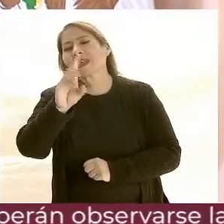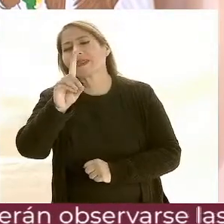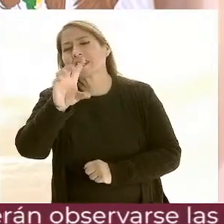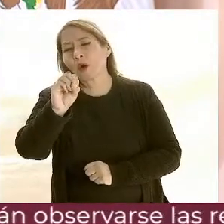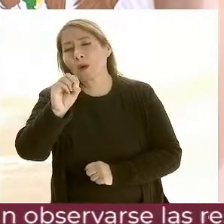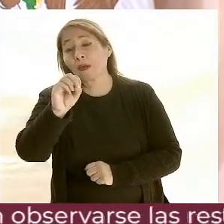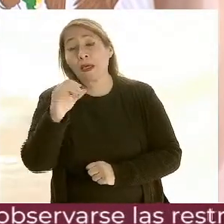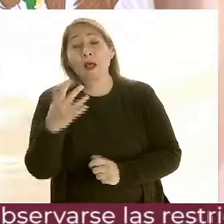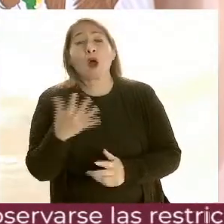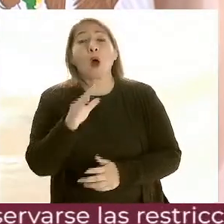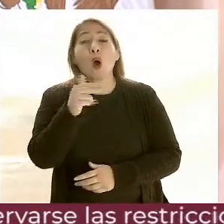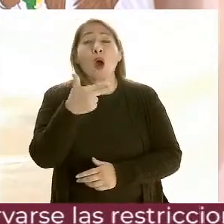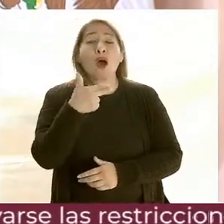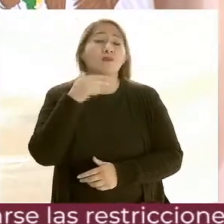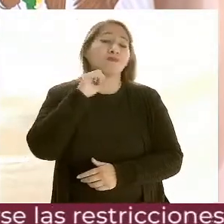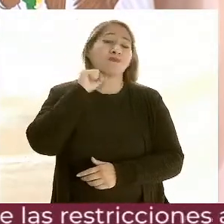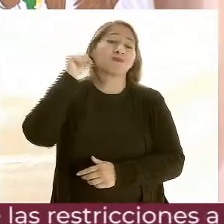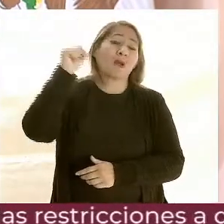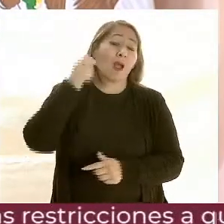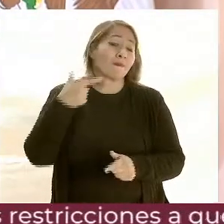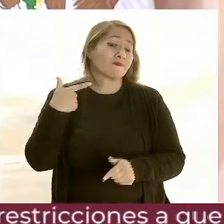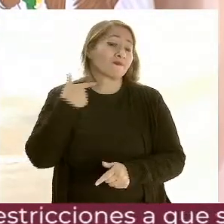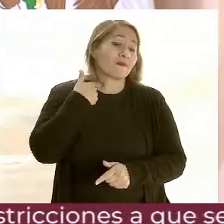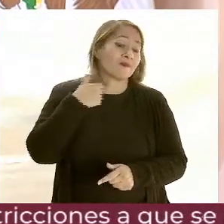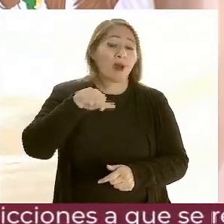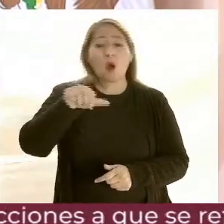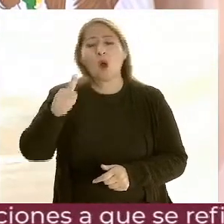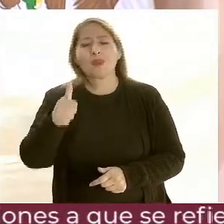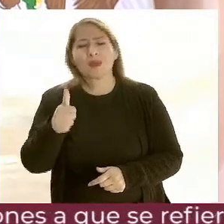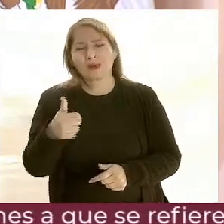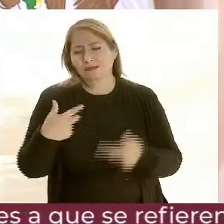Era el que